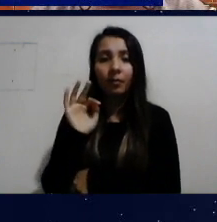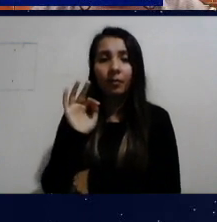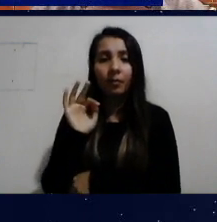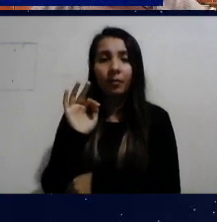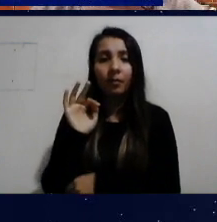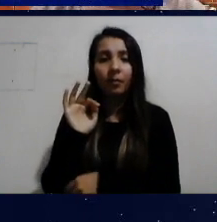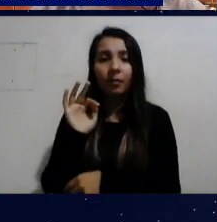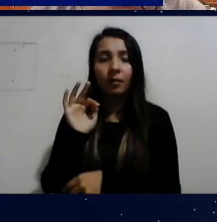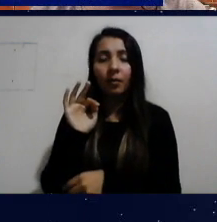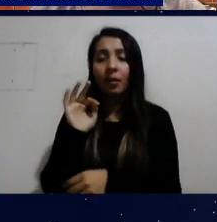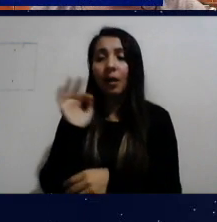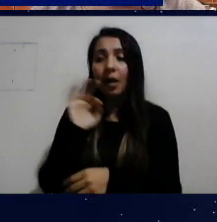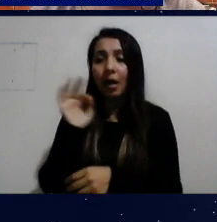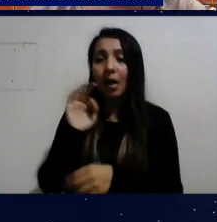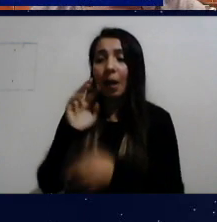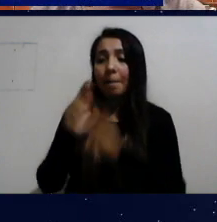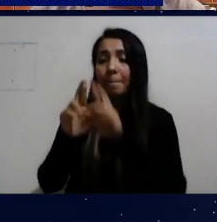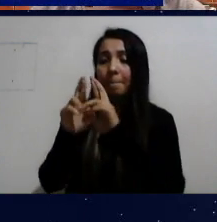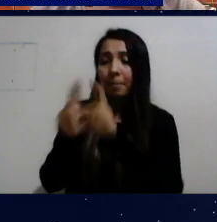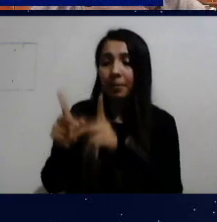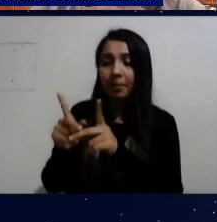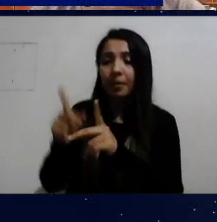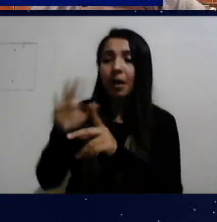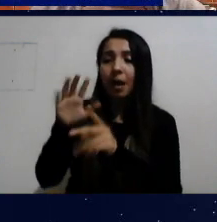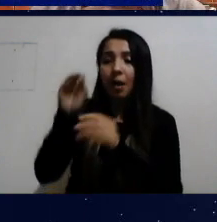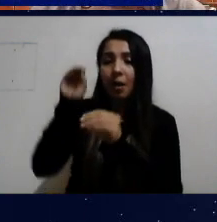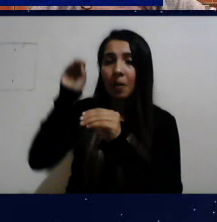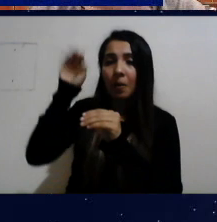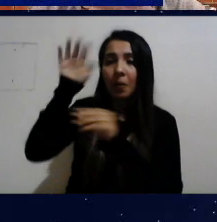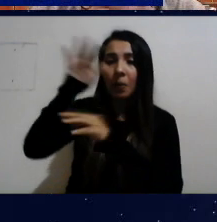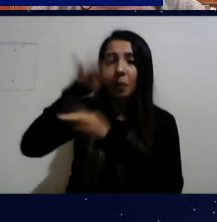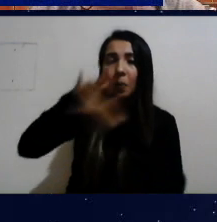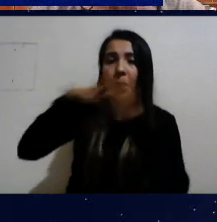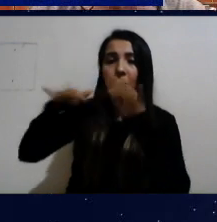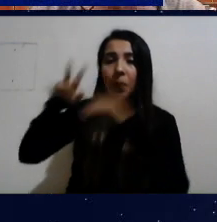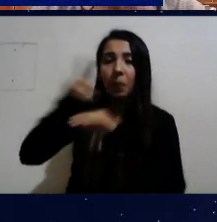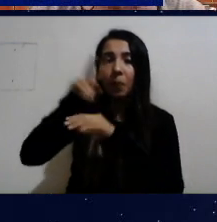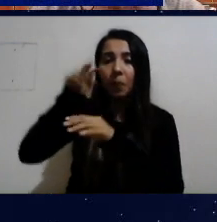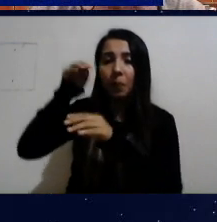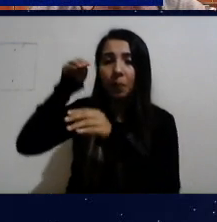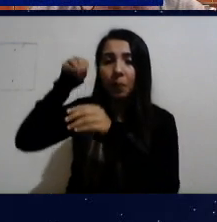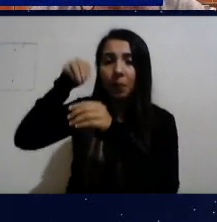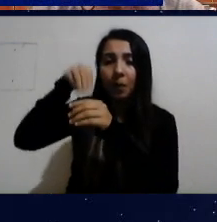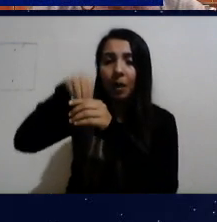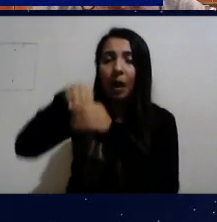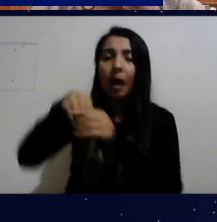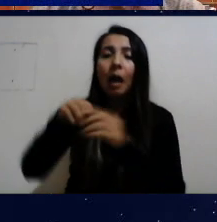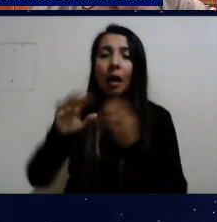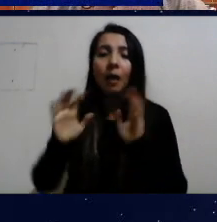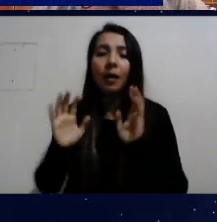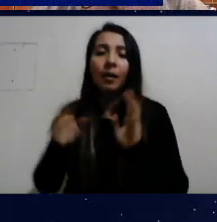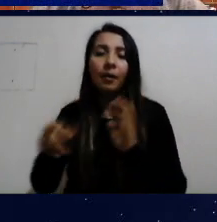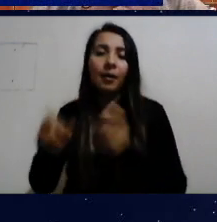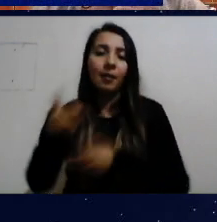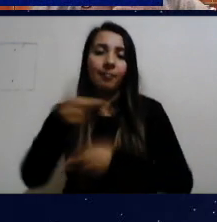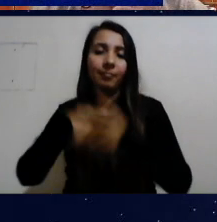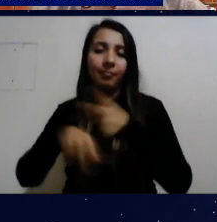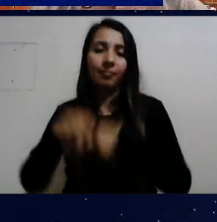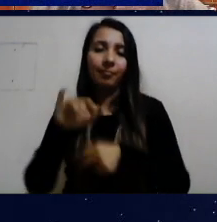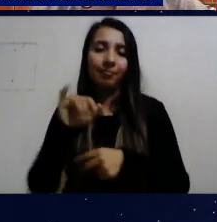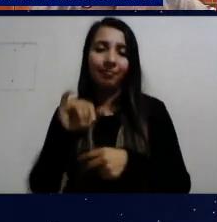el tubo y dejáis que se exponga al entorno, pues entonces rápidamente crecen bacterias.